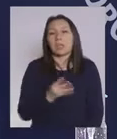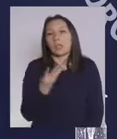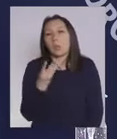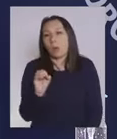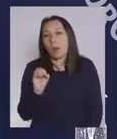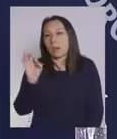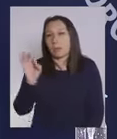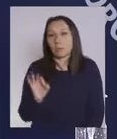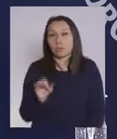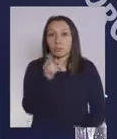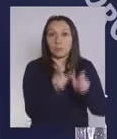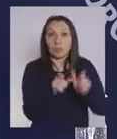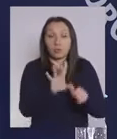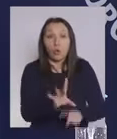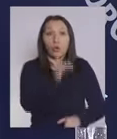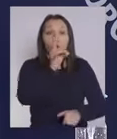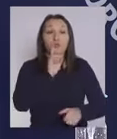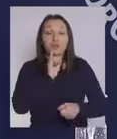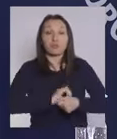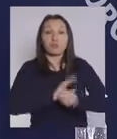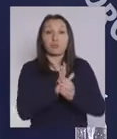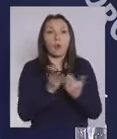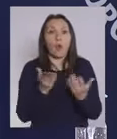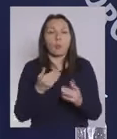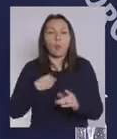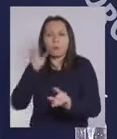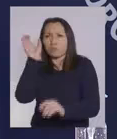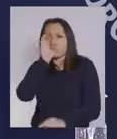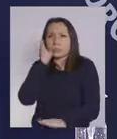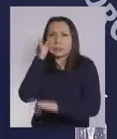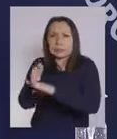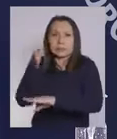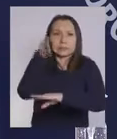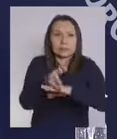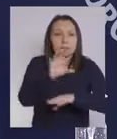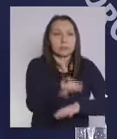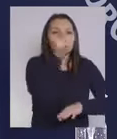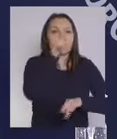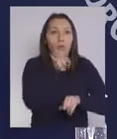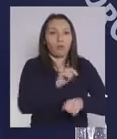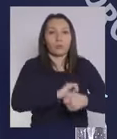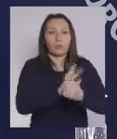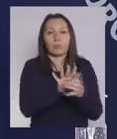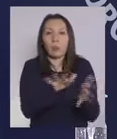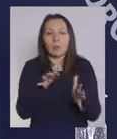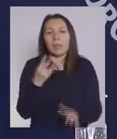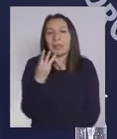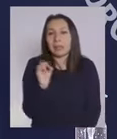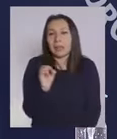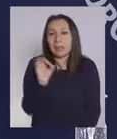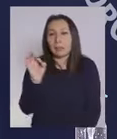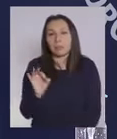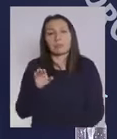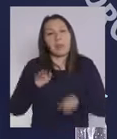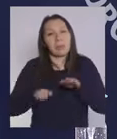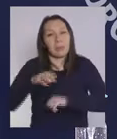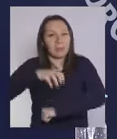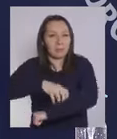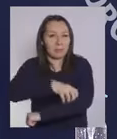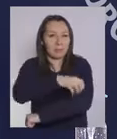un 40% de los casos que estamos encontrando son por búsqueda activa. Un porcentaje importante, alrededor de un 30%, depende de la